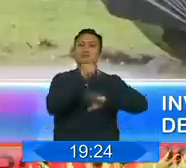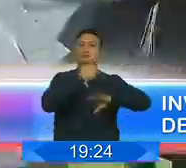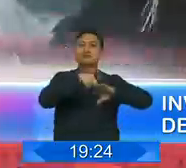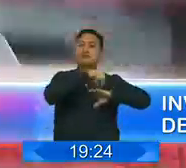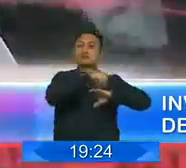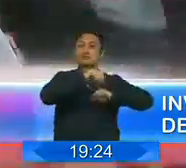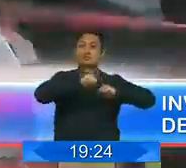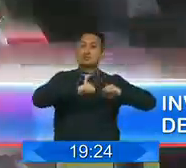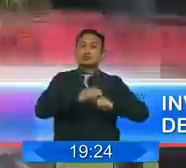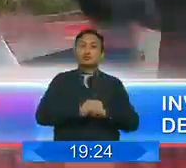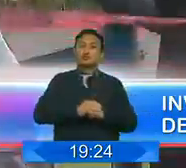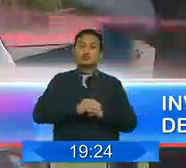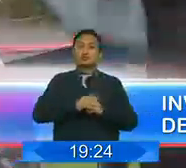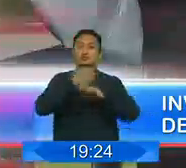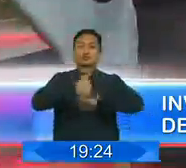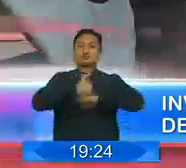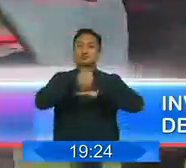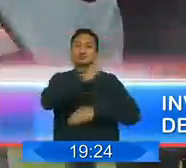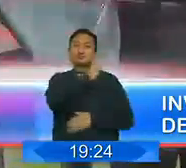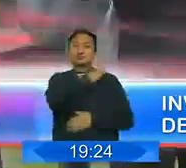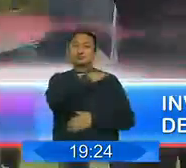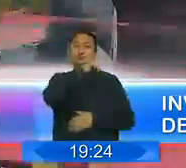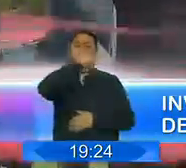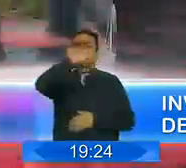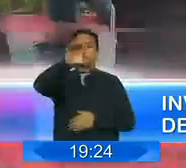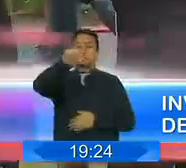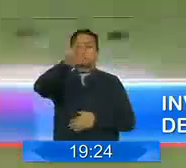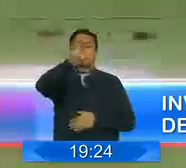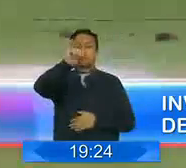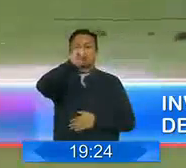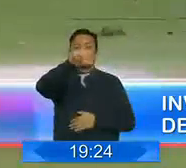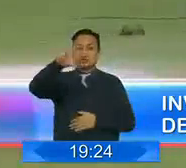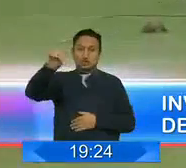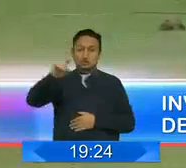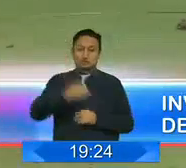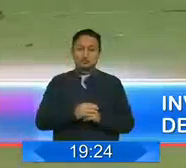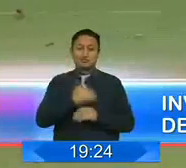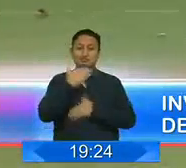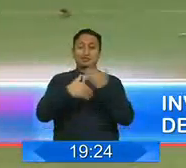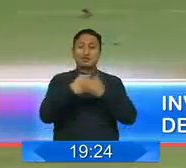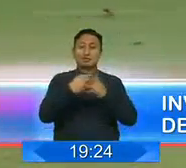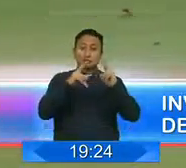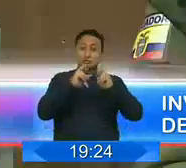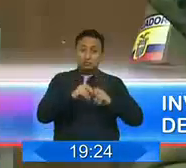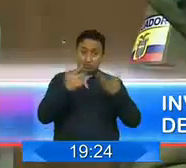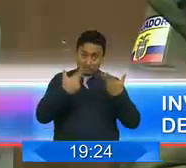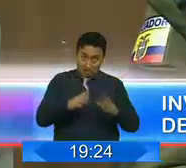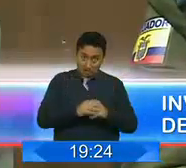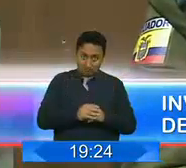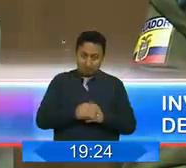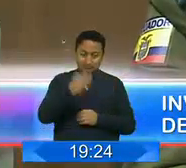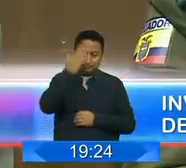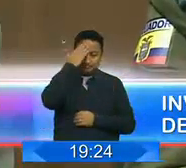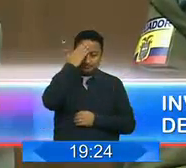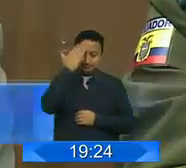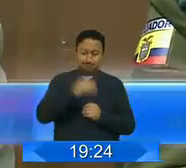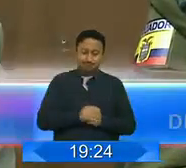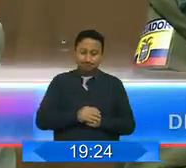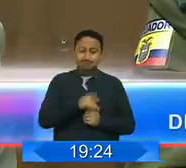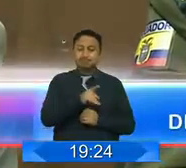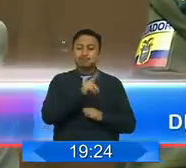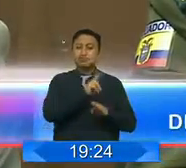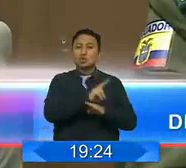operaciones, general Patricio Carrillo, indicó que todo se sabrá cuando terminen las investigaciones. Sobre el uso del mismo